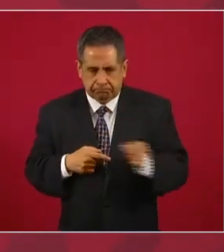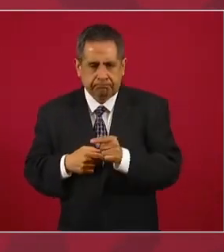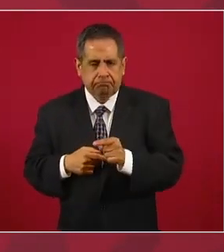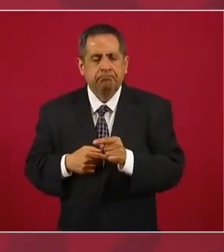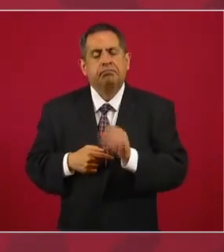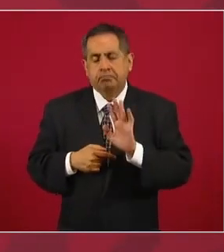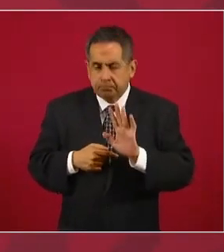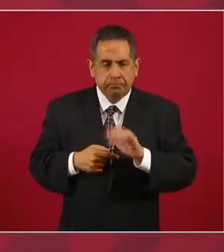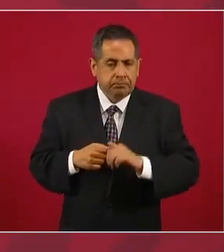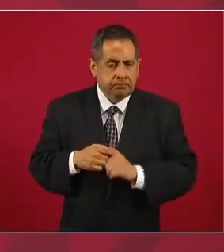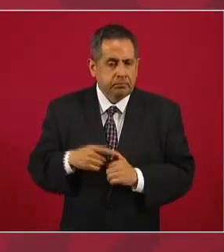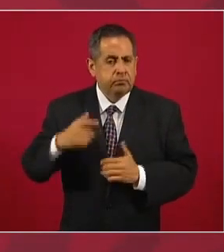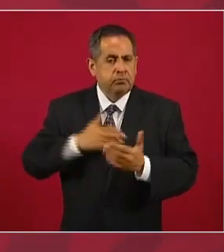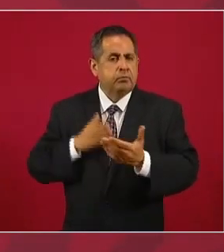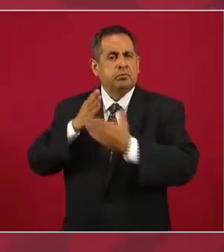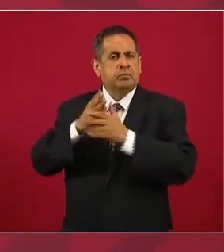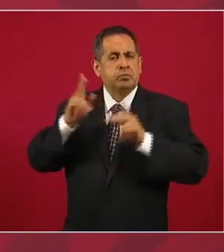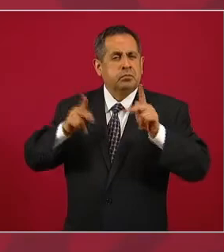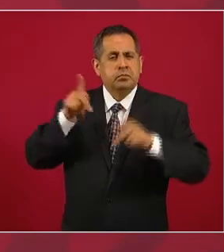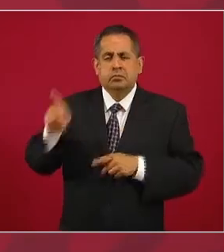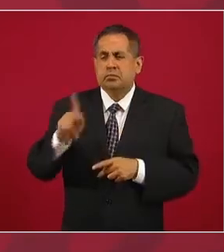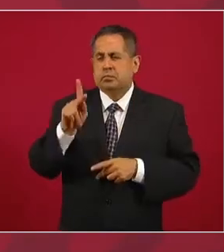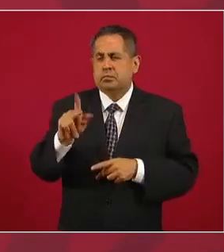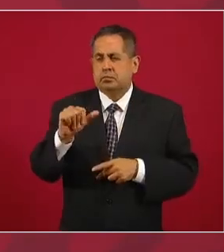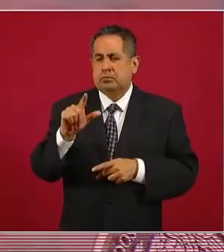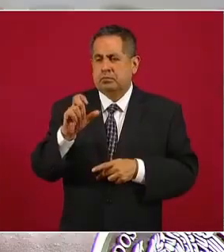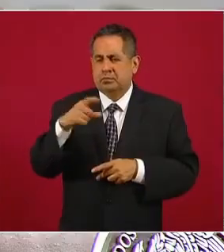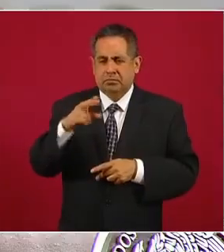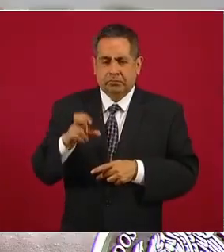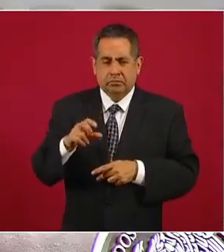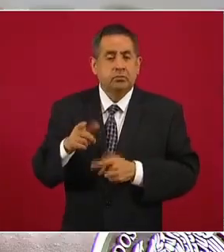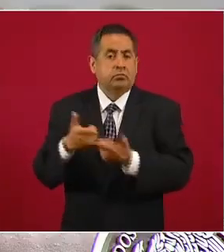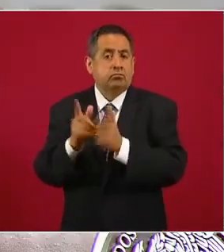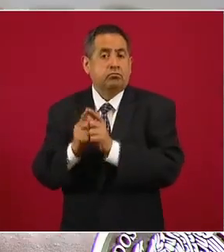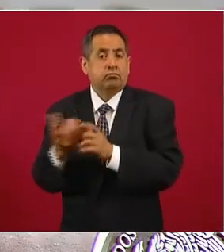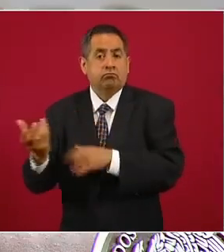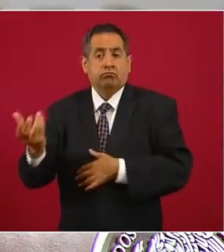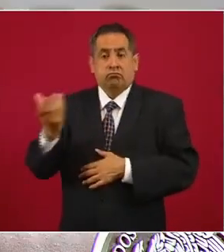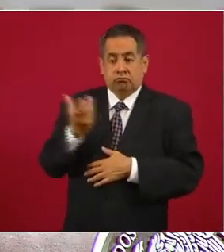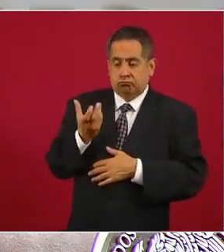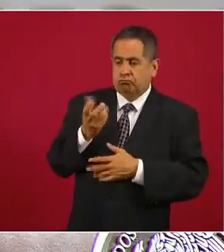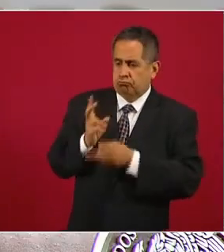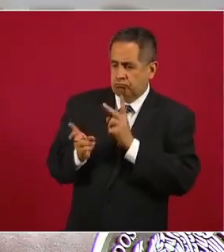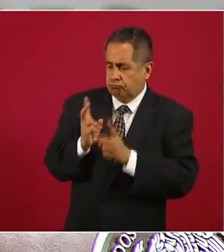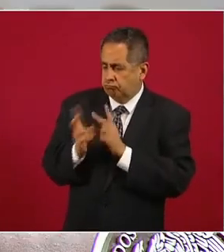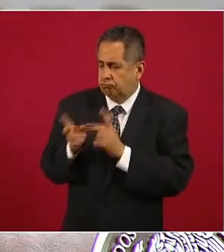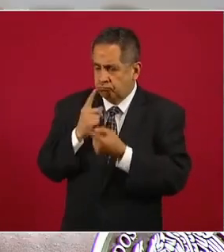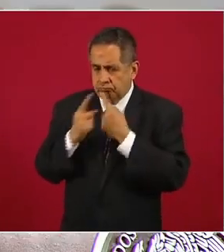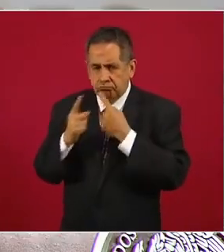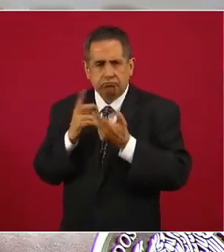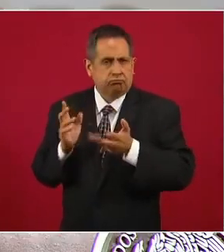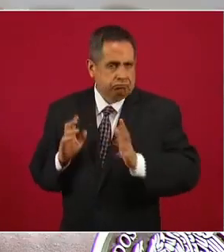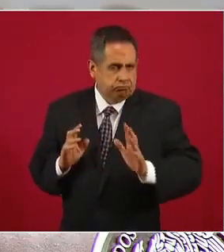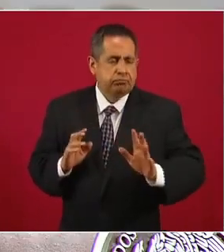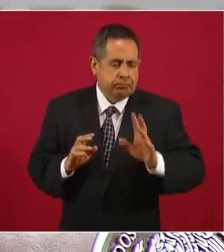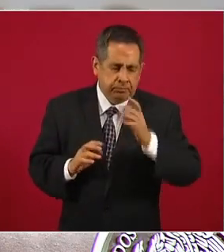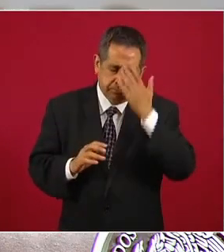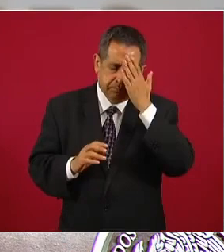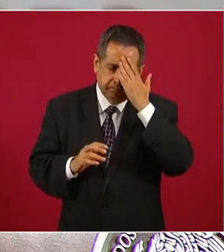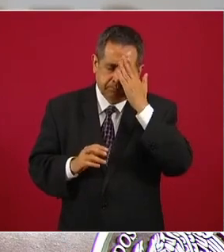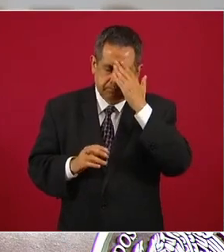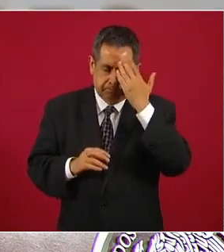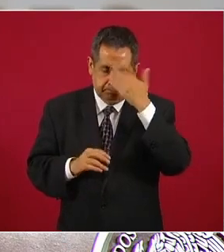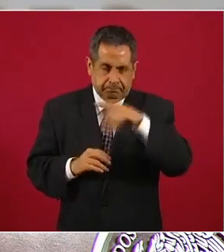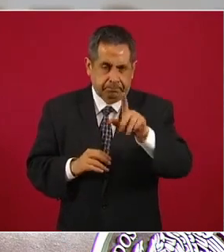que fui a Palenque, llegó una comisión a entrevistarse.